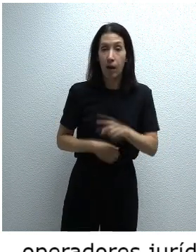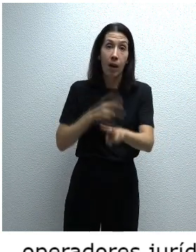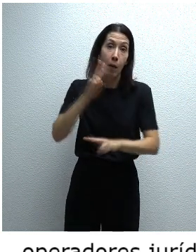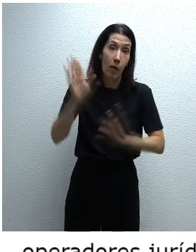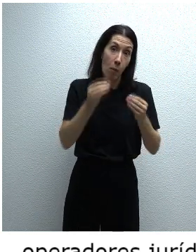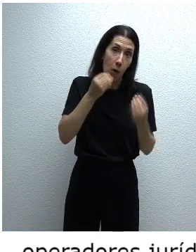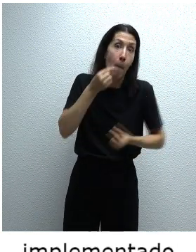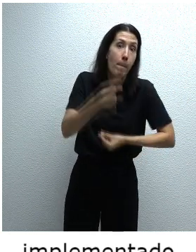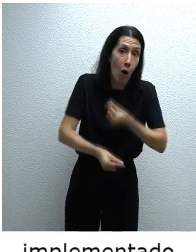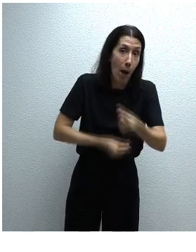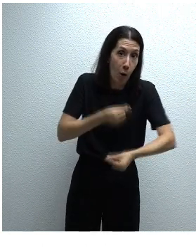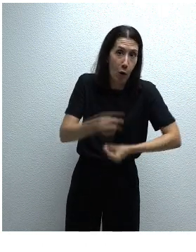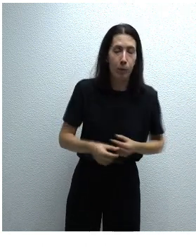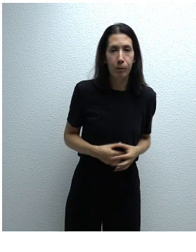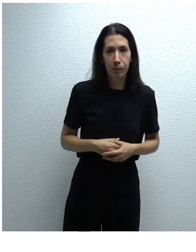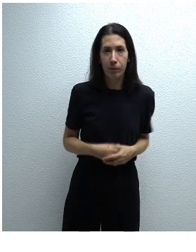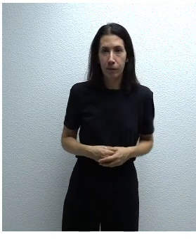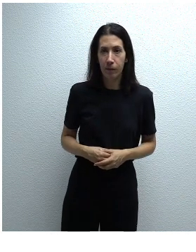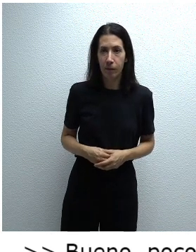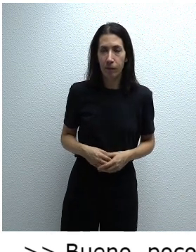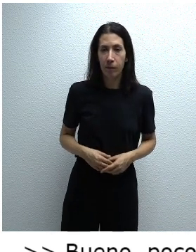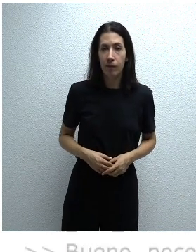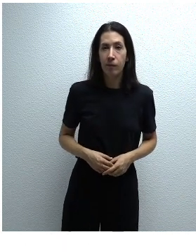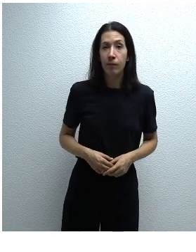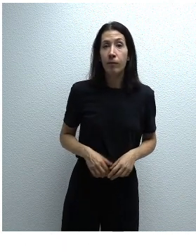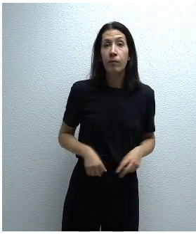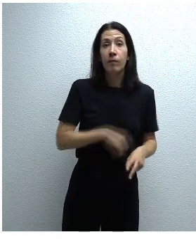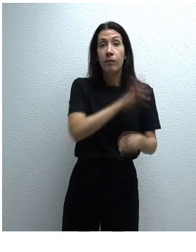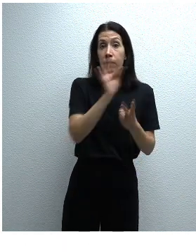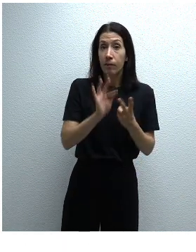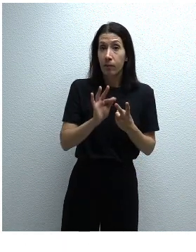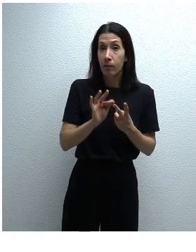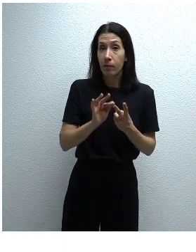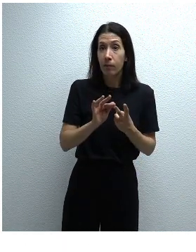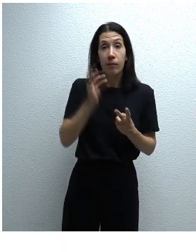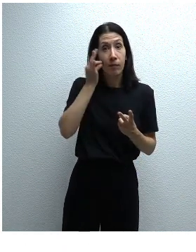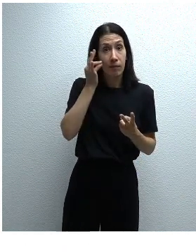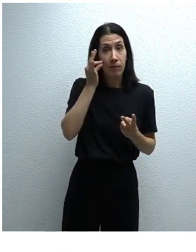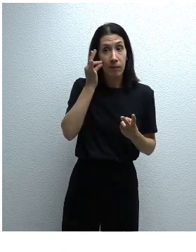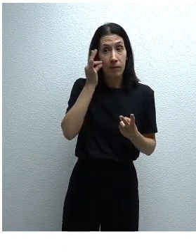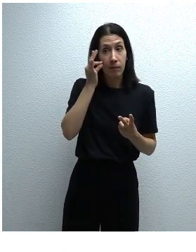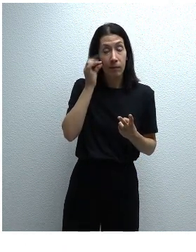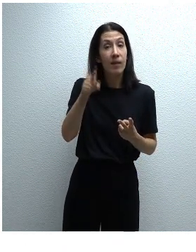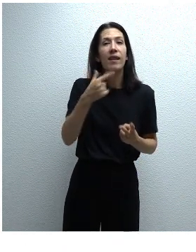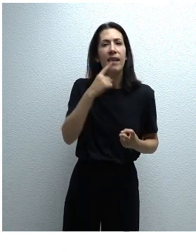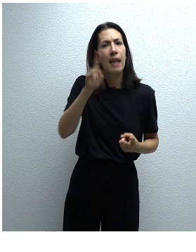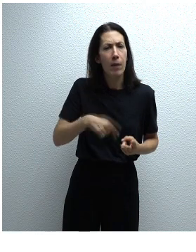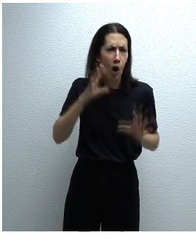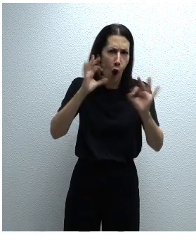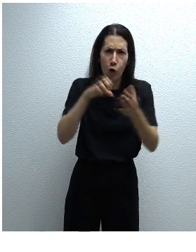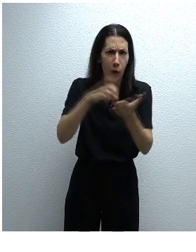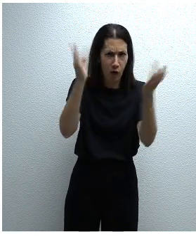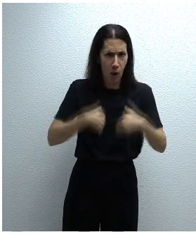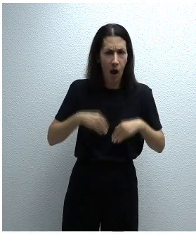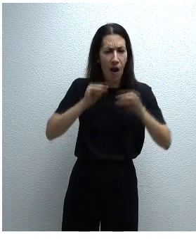¿verdad? Cristina. Sí, claro. Bueno, por supuesto que la formación es un aspecto